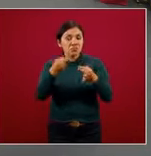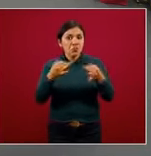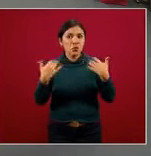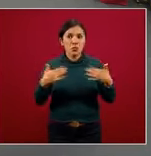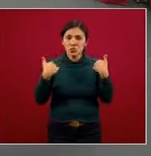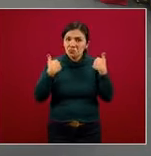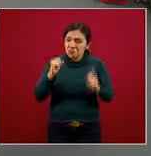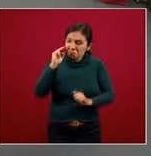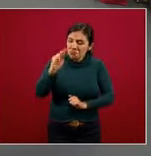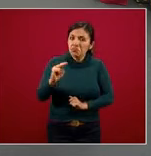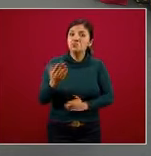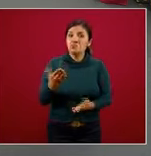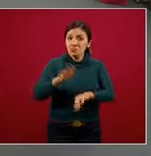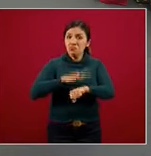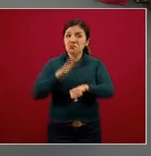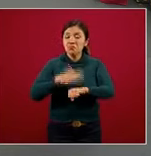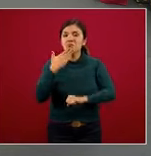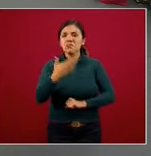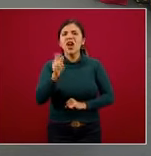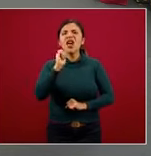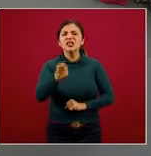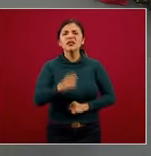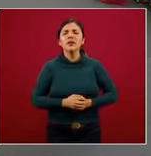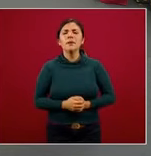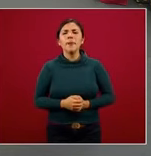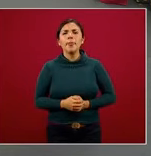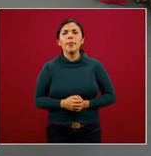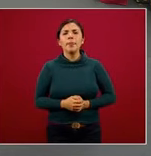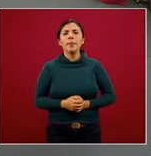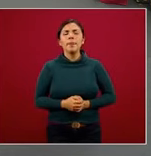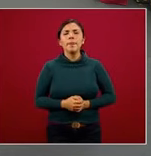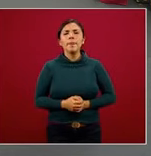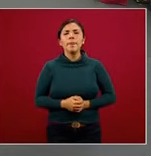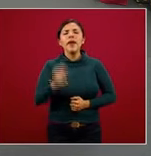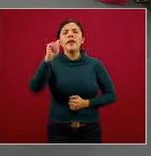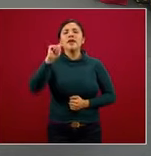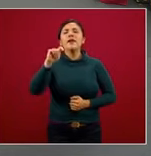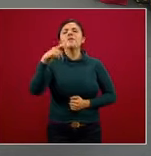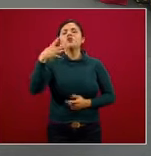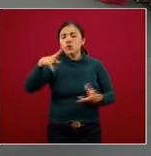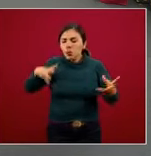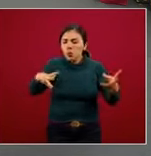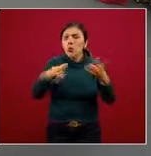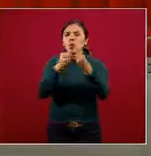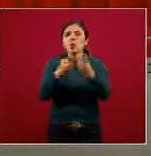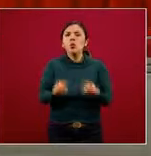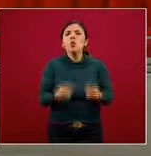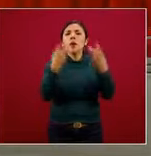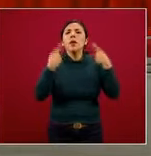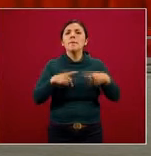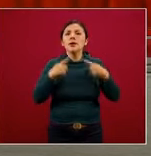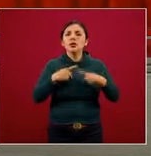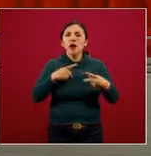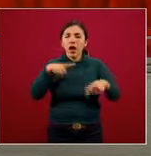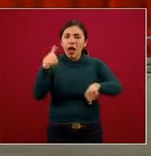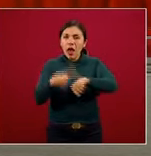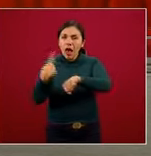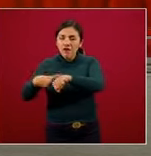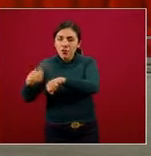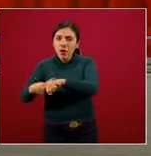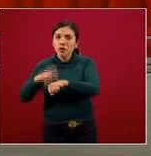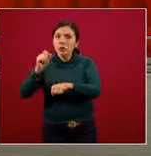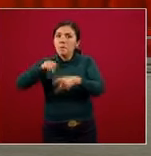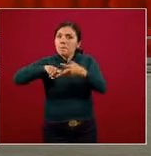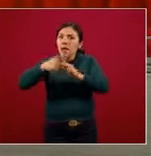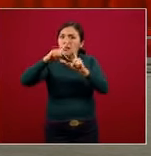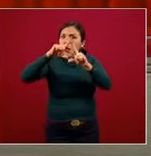es las tasas de casos acumulados va en descenso. Tenemos otra señal que es